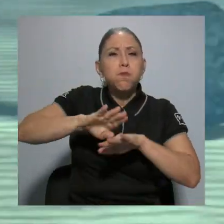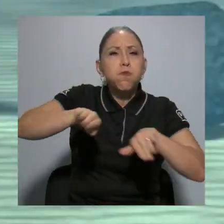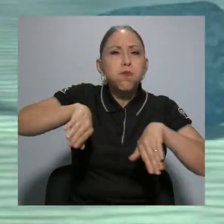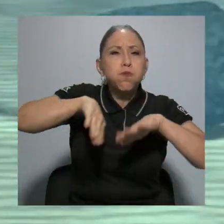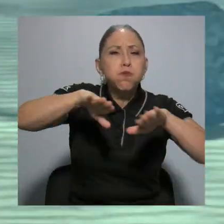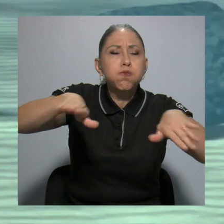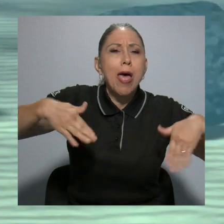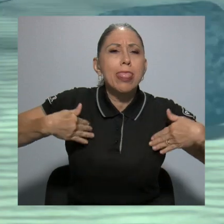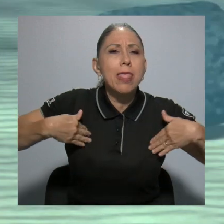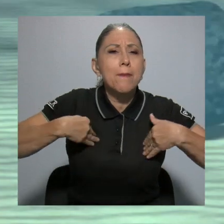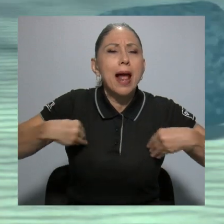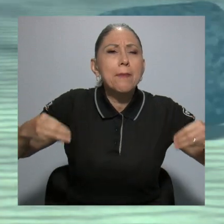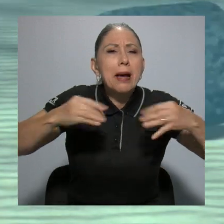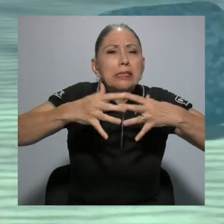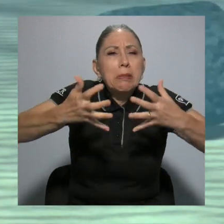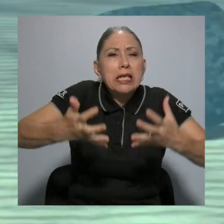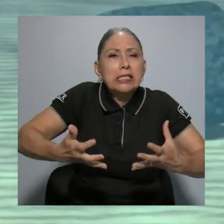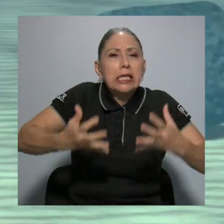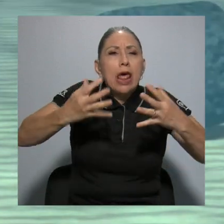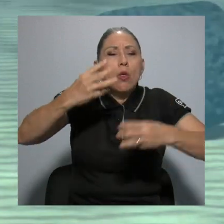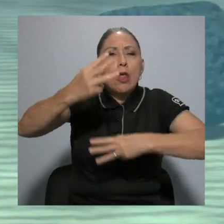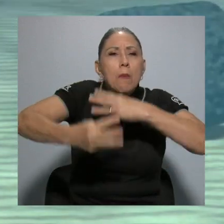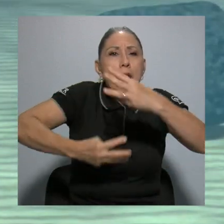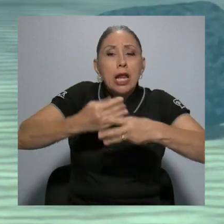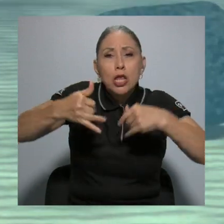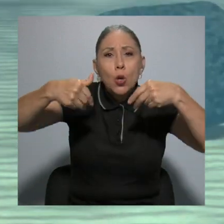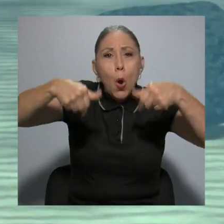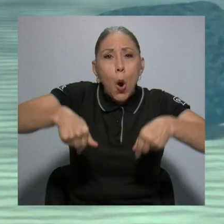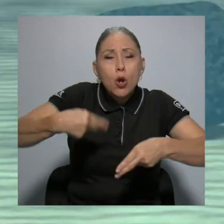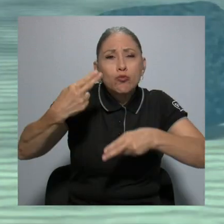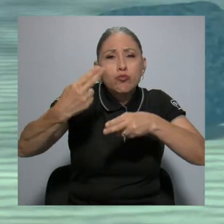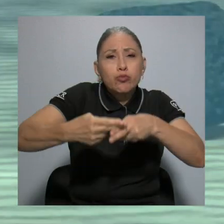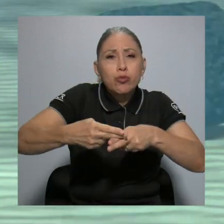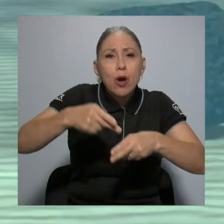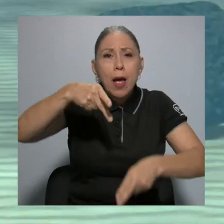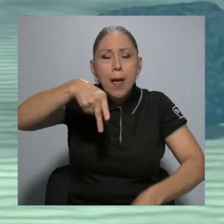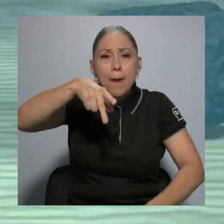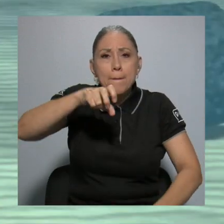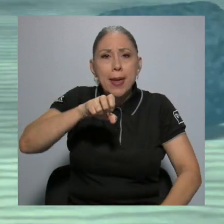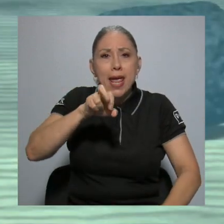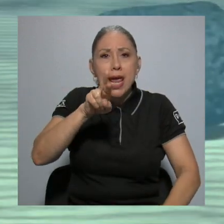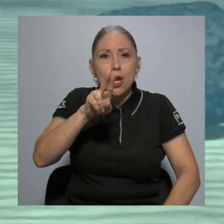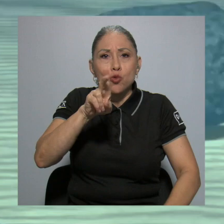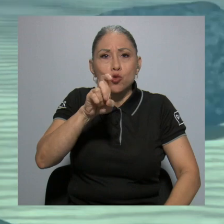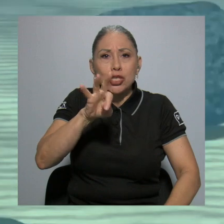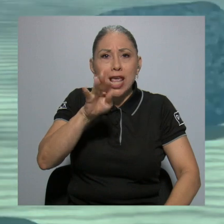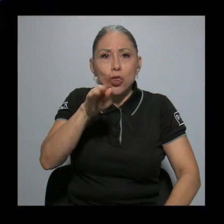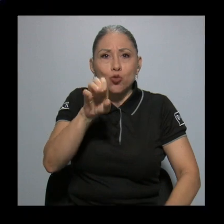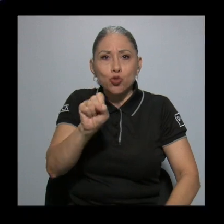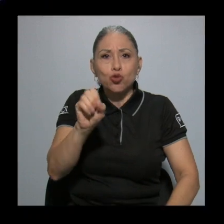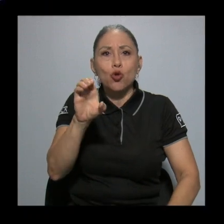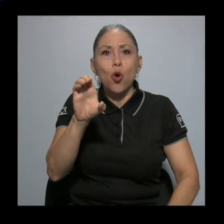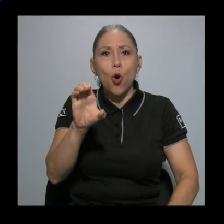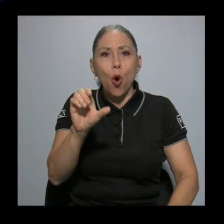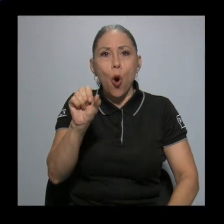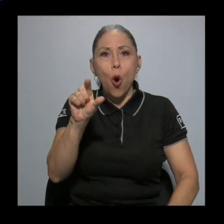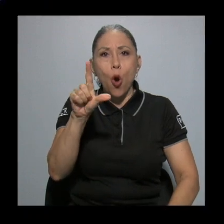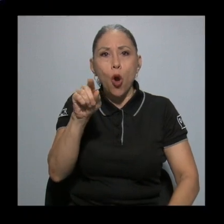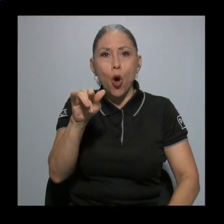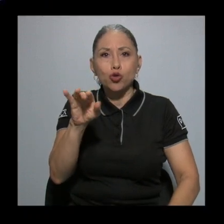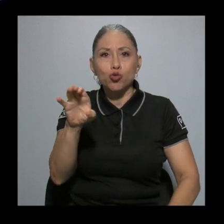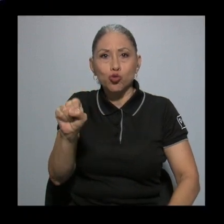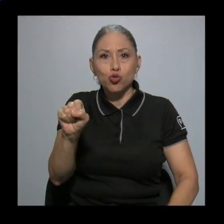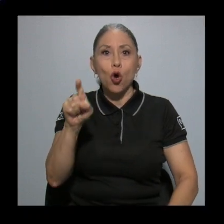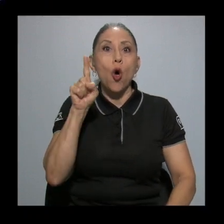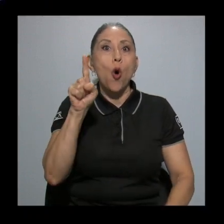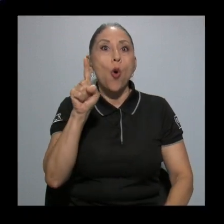el animal más pesado del planeta, conocido hoy como Perucetus colossus, un cetáceo cuyo fósil